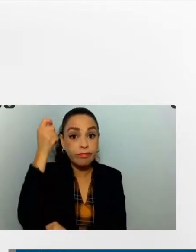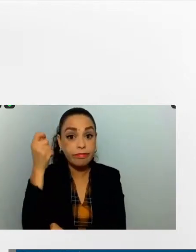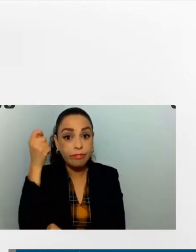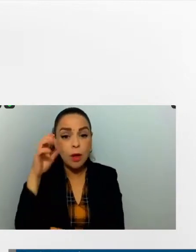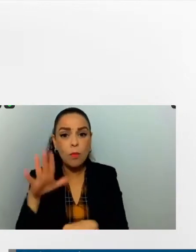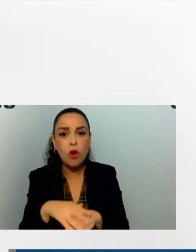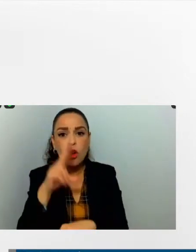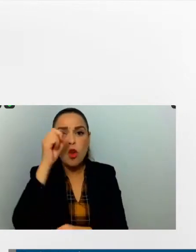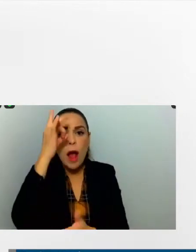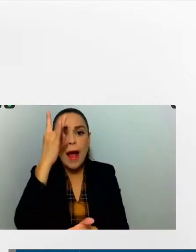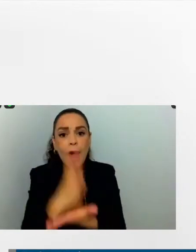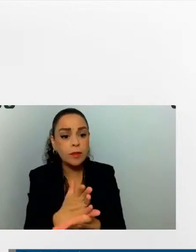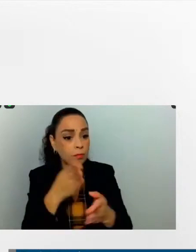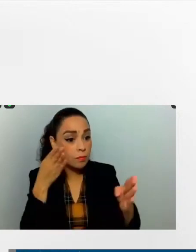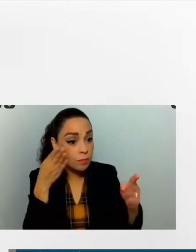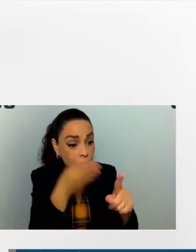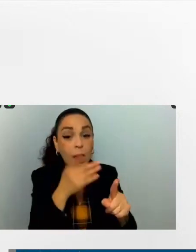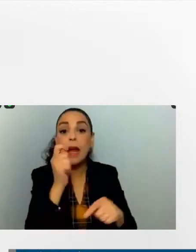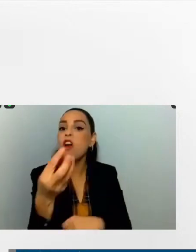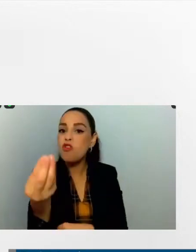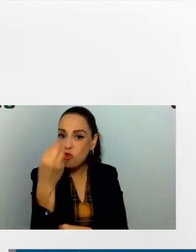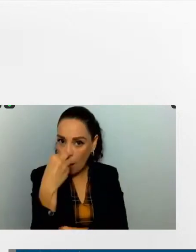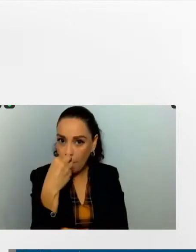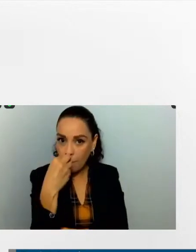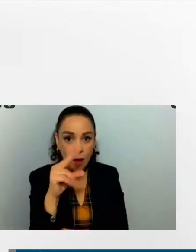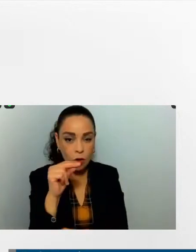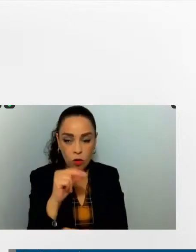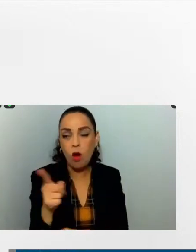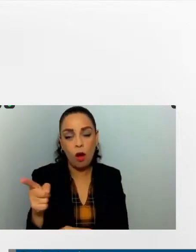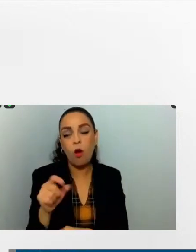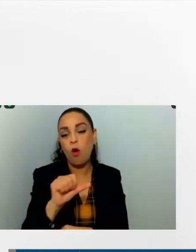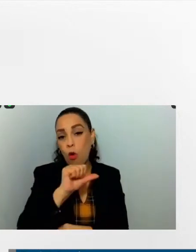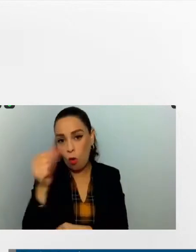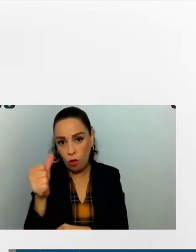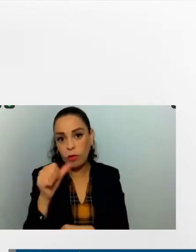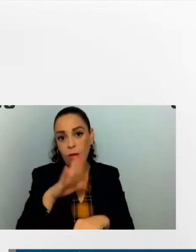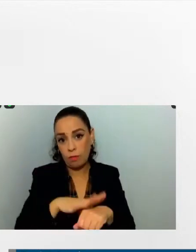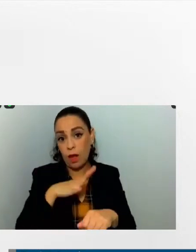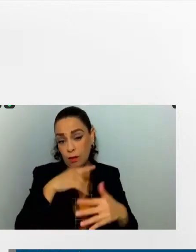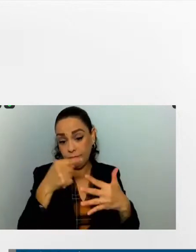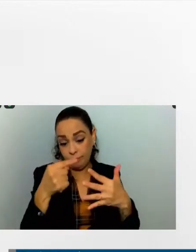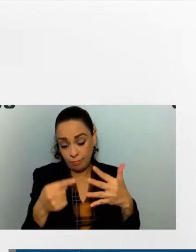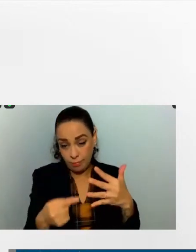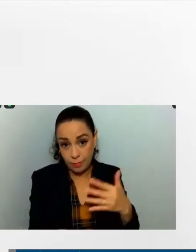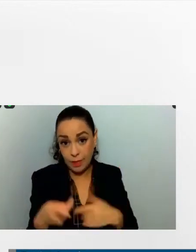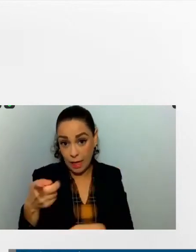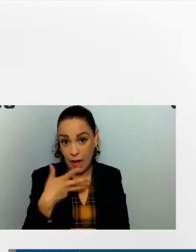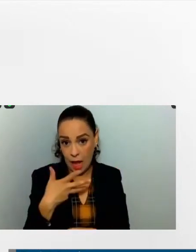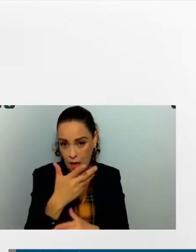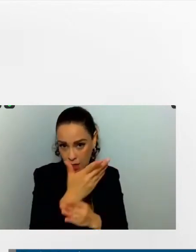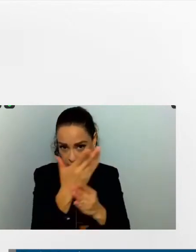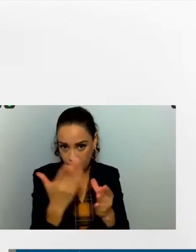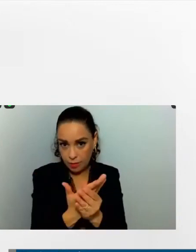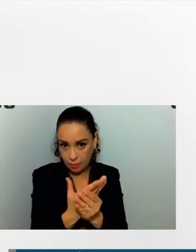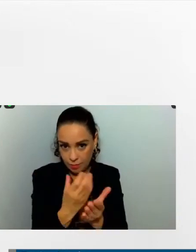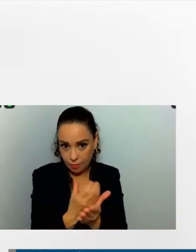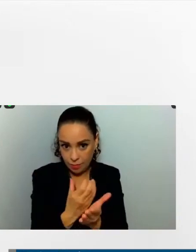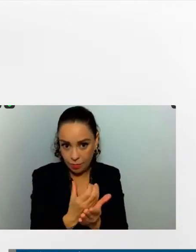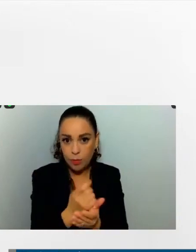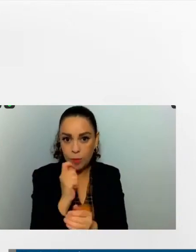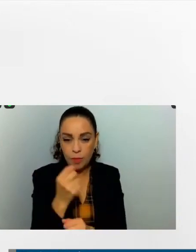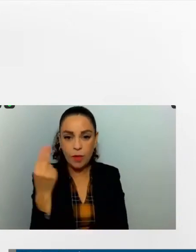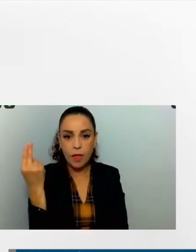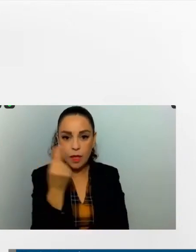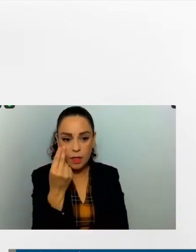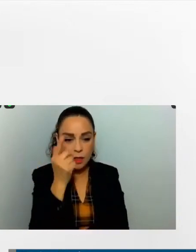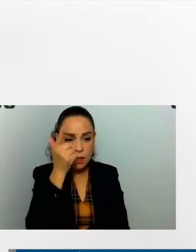y por qué van mucho más allá. Y creo que una cosa fundamental del cuaderno de jurisprudencia es que empieza a enfocar las necesidades de